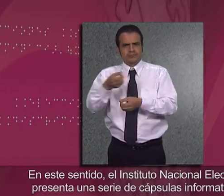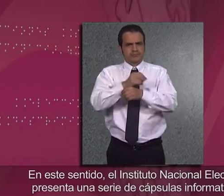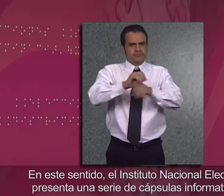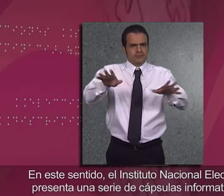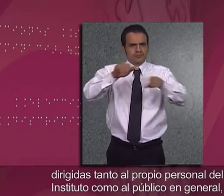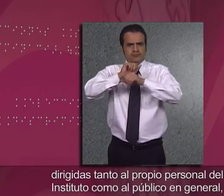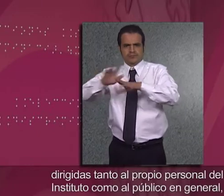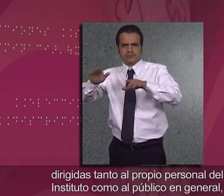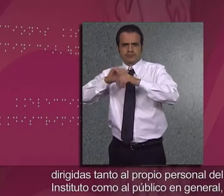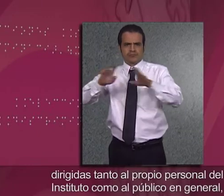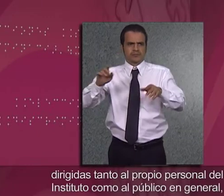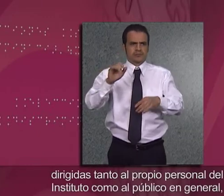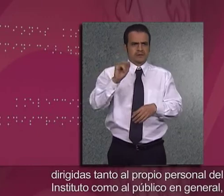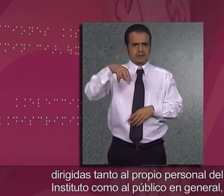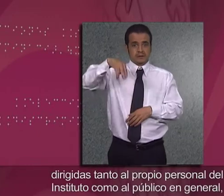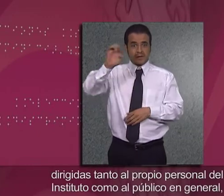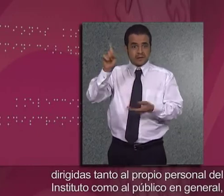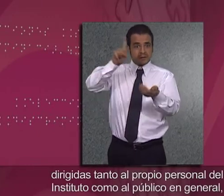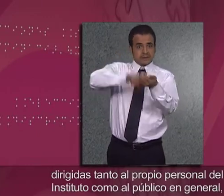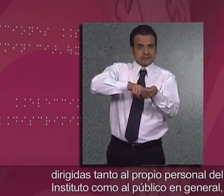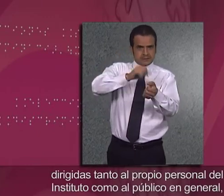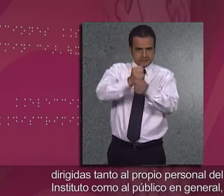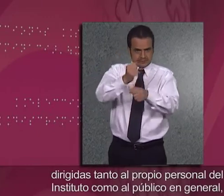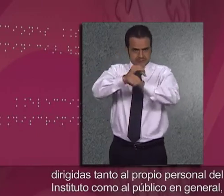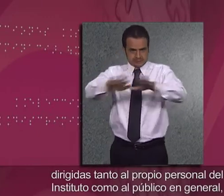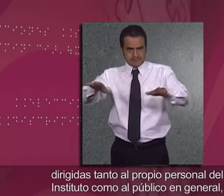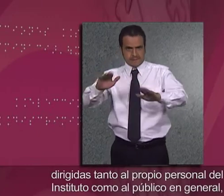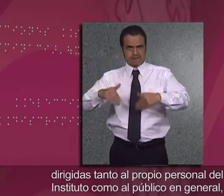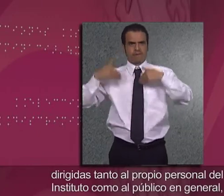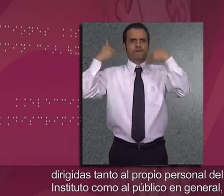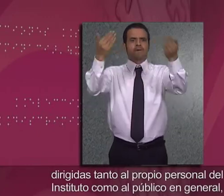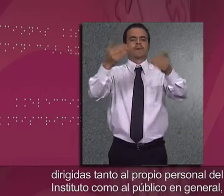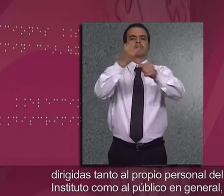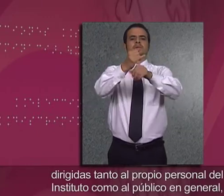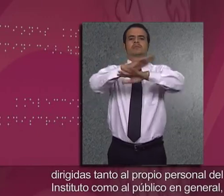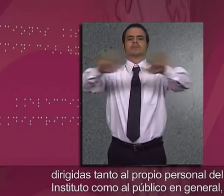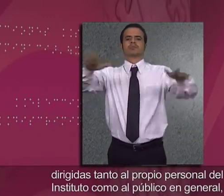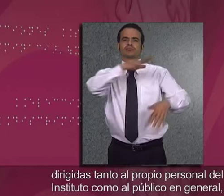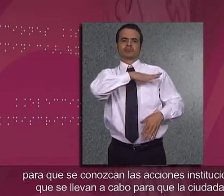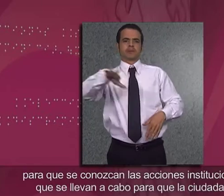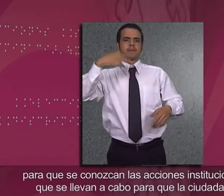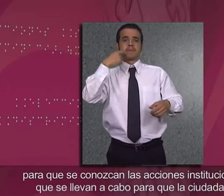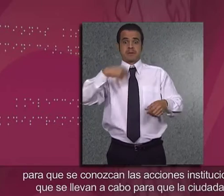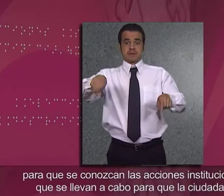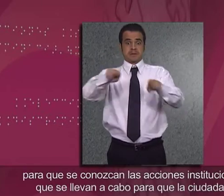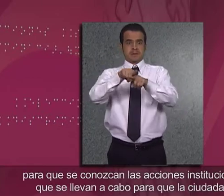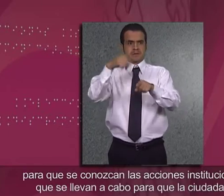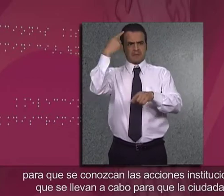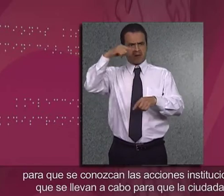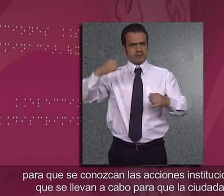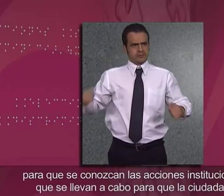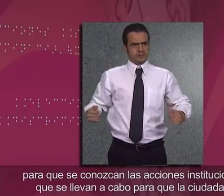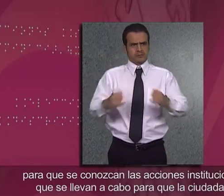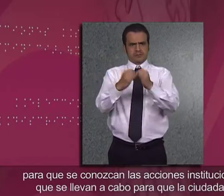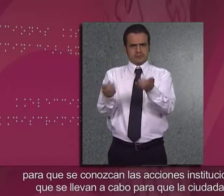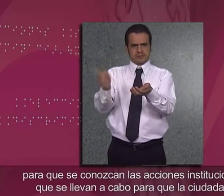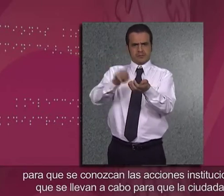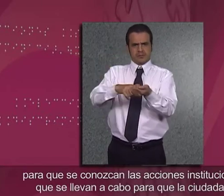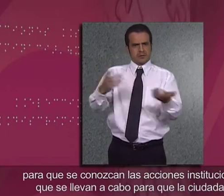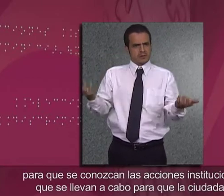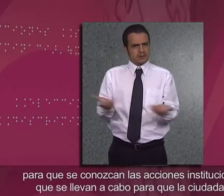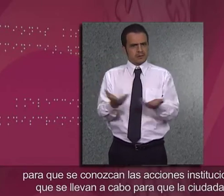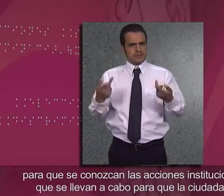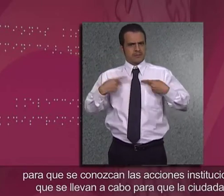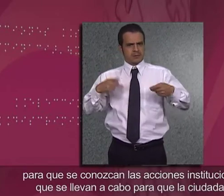informativas dirigidas tanto al propio personal del instituto como al público en general para que se conozcan las acciones institucionales